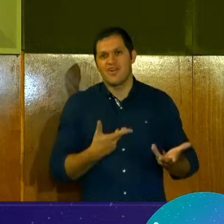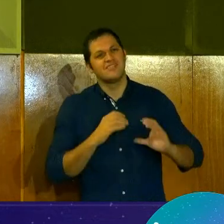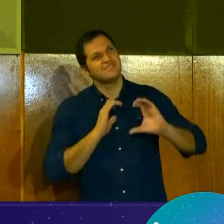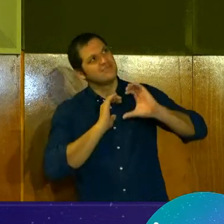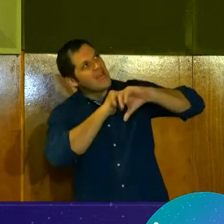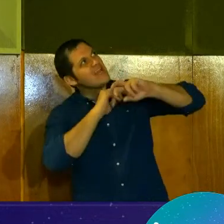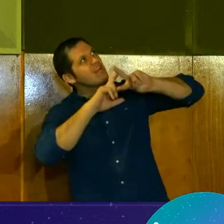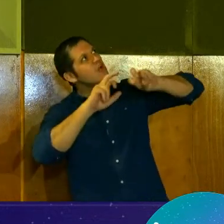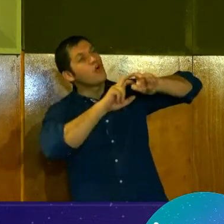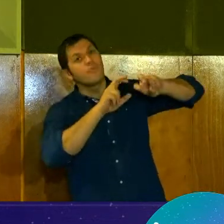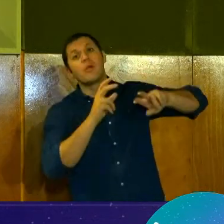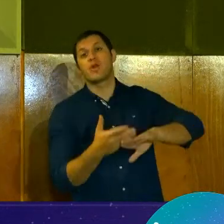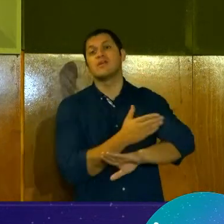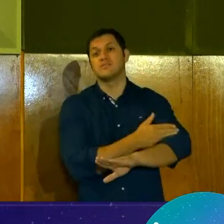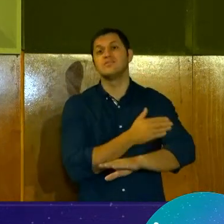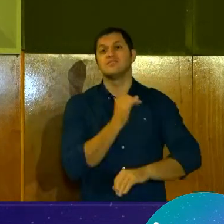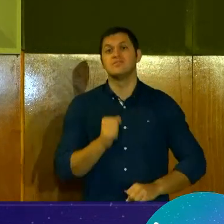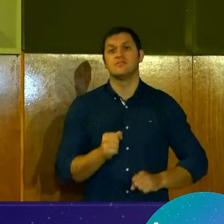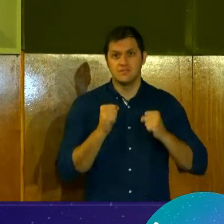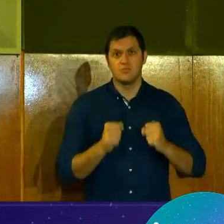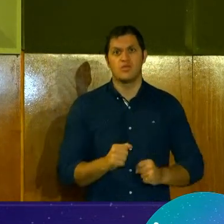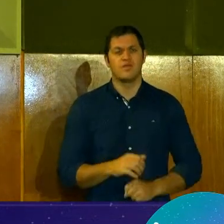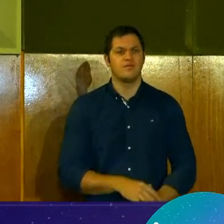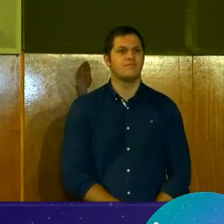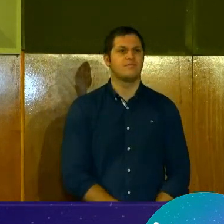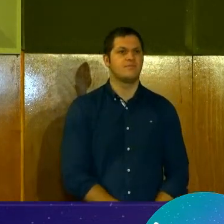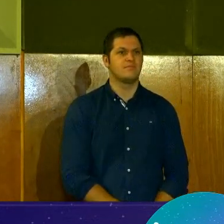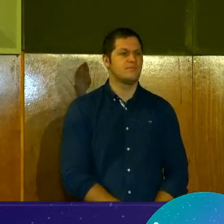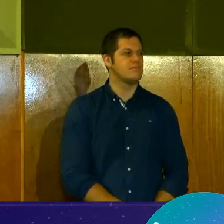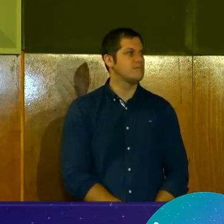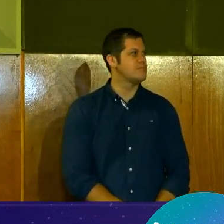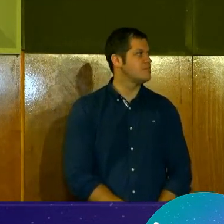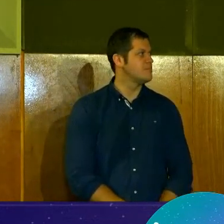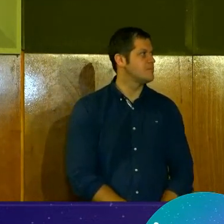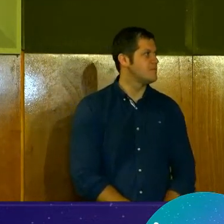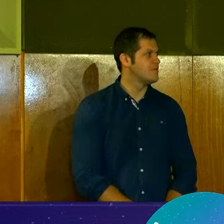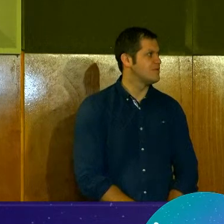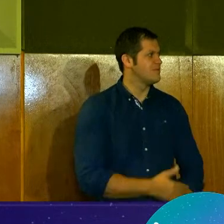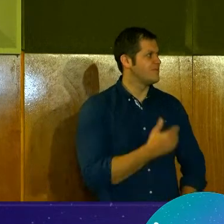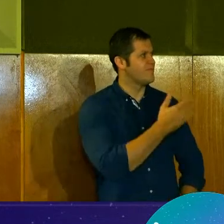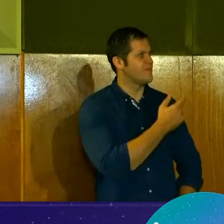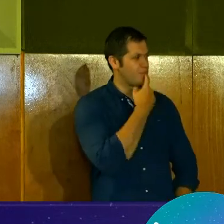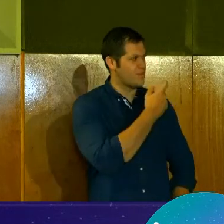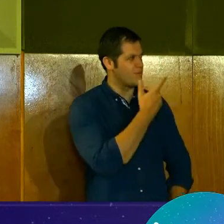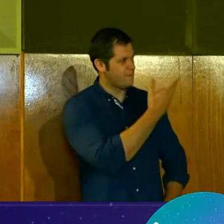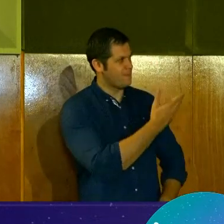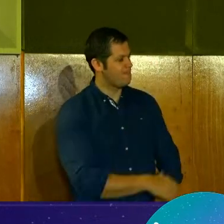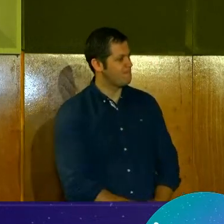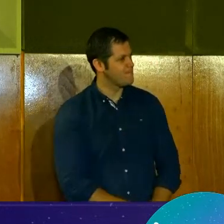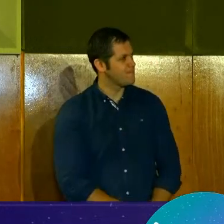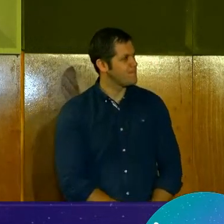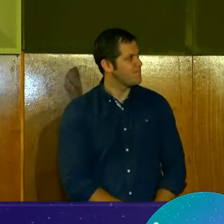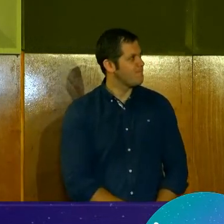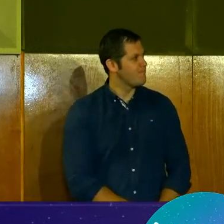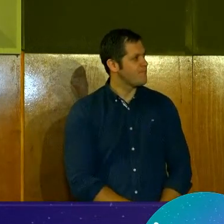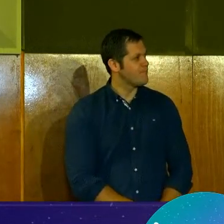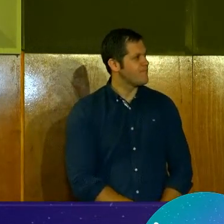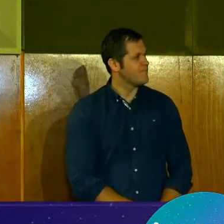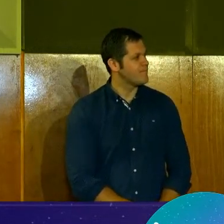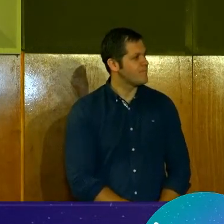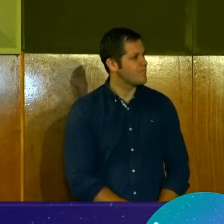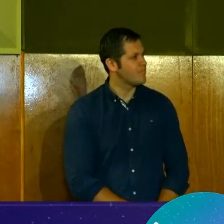lo que pasa es que hoy en día quizás nos cuesta un poquito dimensionar hacer astronomía sin telescopio pero se